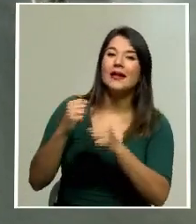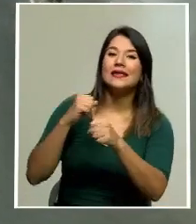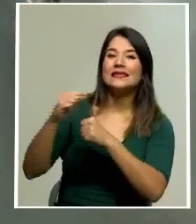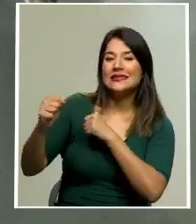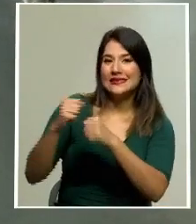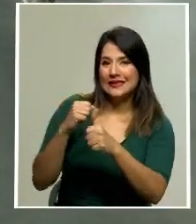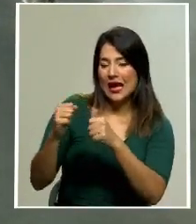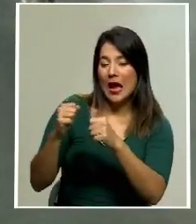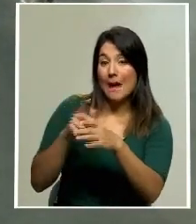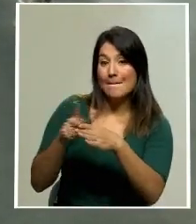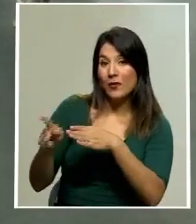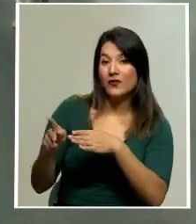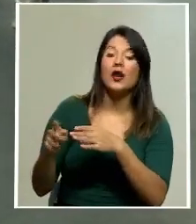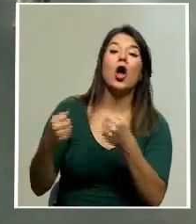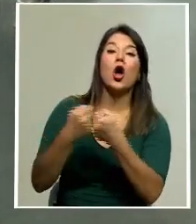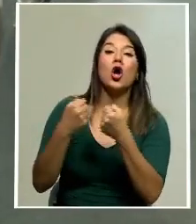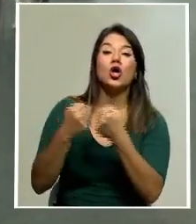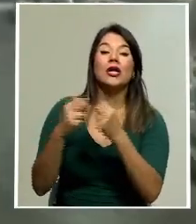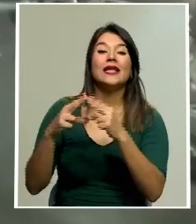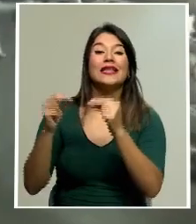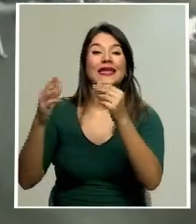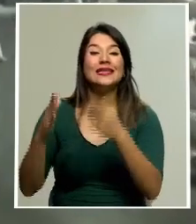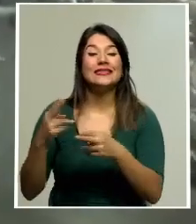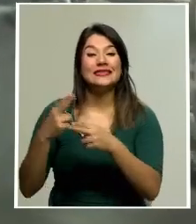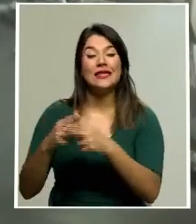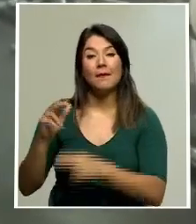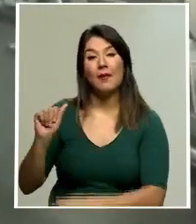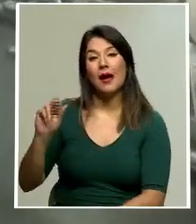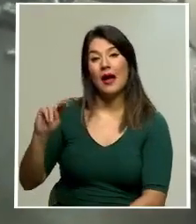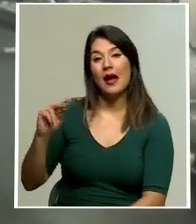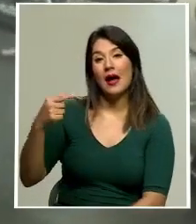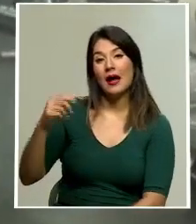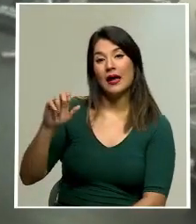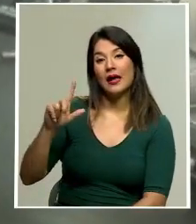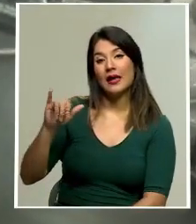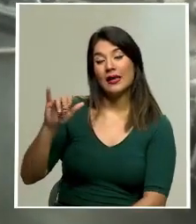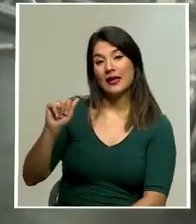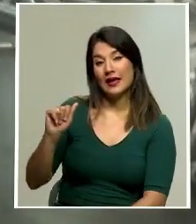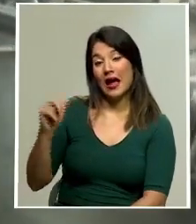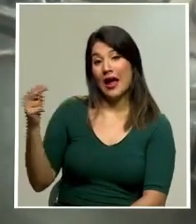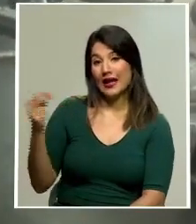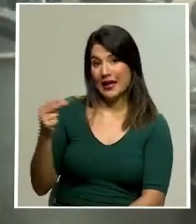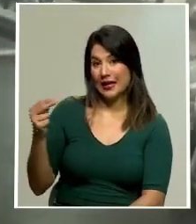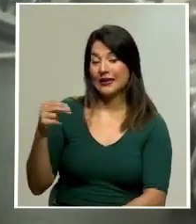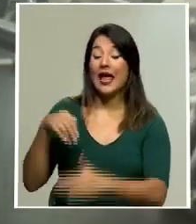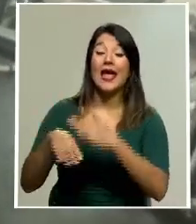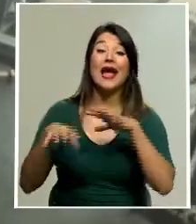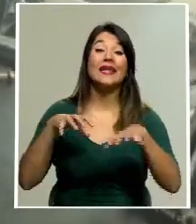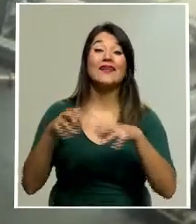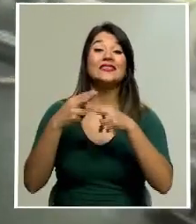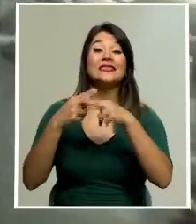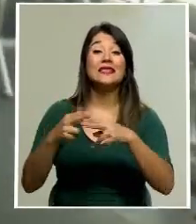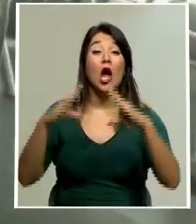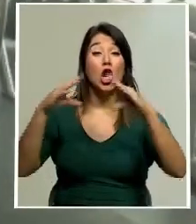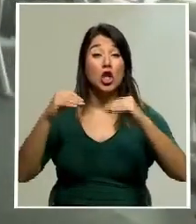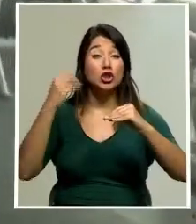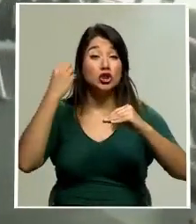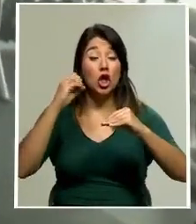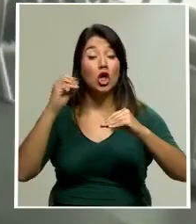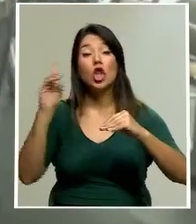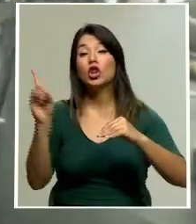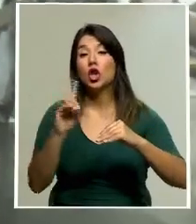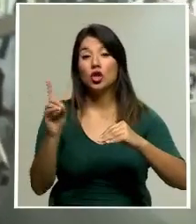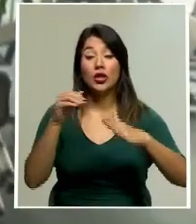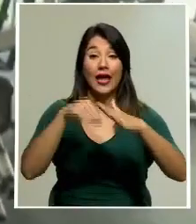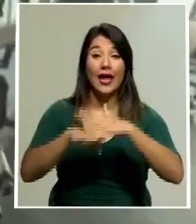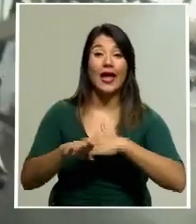boxeadora nicaragüense Angélica Hernández. Esta pelea se llevará a cabo en el evento llamado La Noche de Oro, que tomará lugar en el